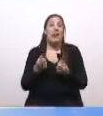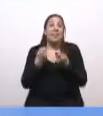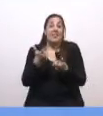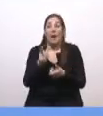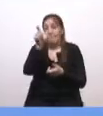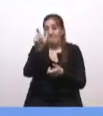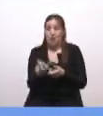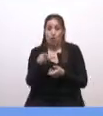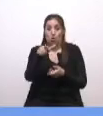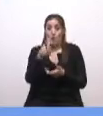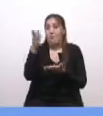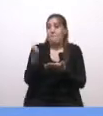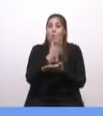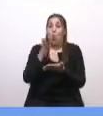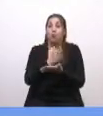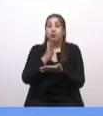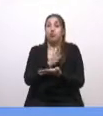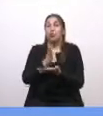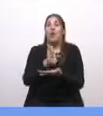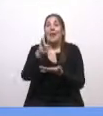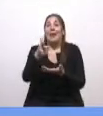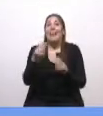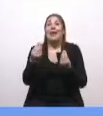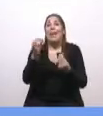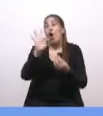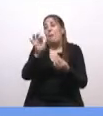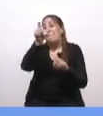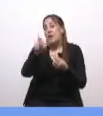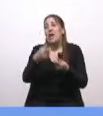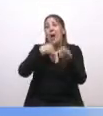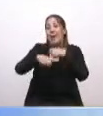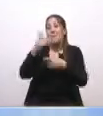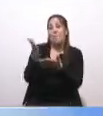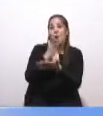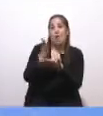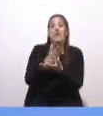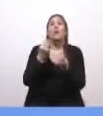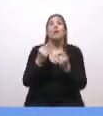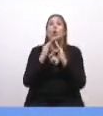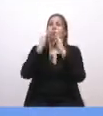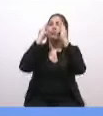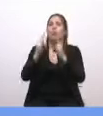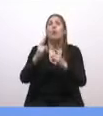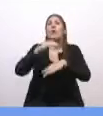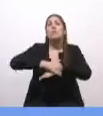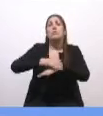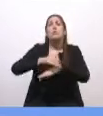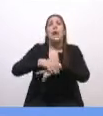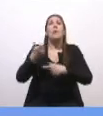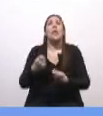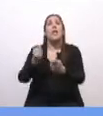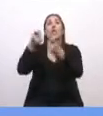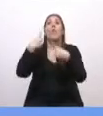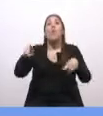al que pone el producto en el mercado o aquel que lo importa a que se haga cargo de la gestión cuando ese